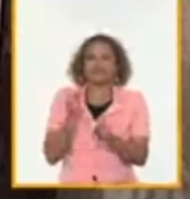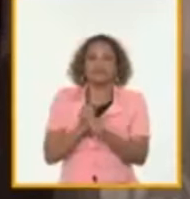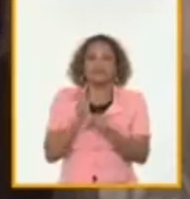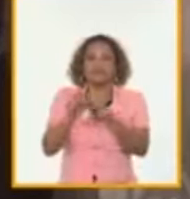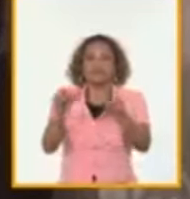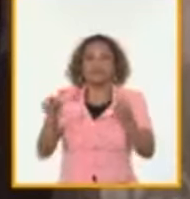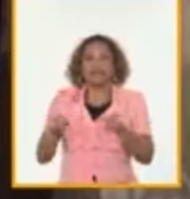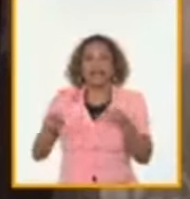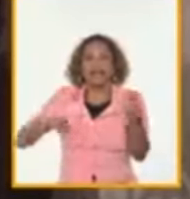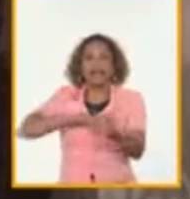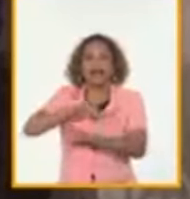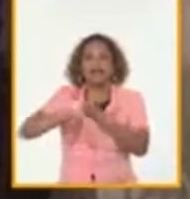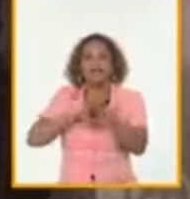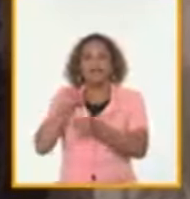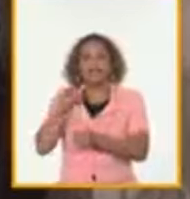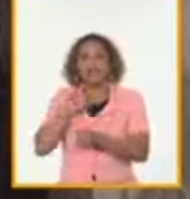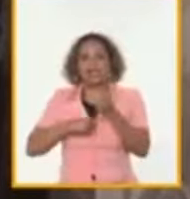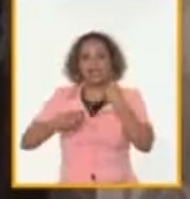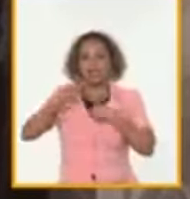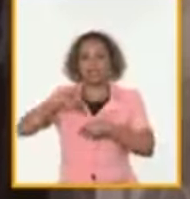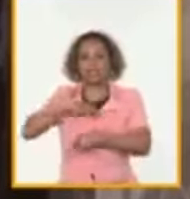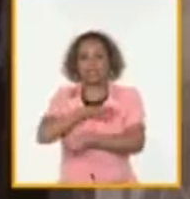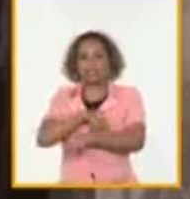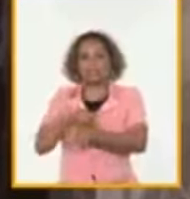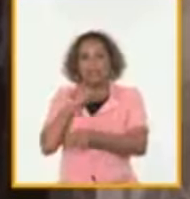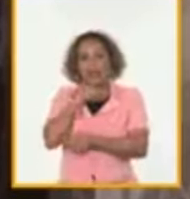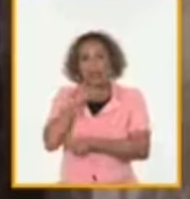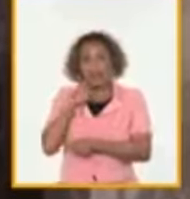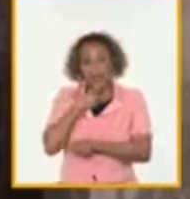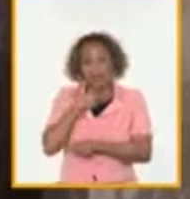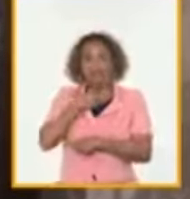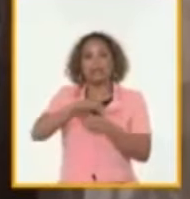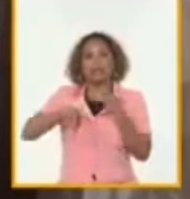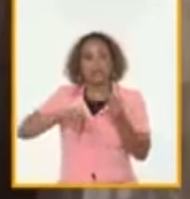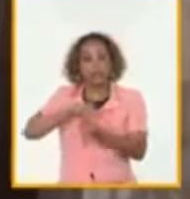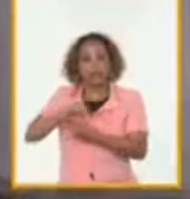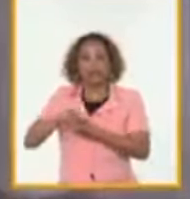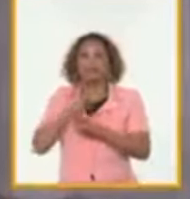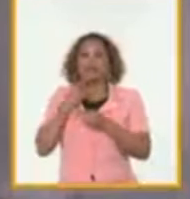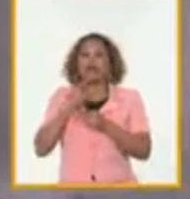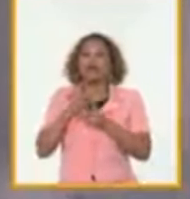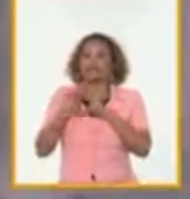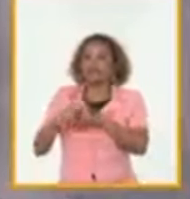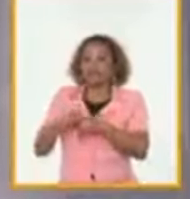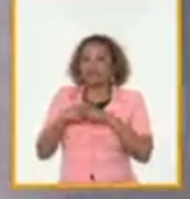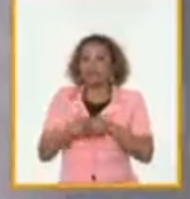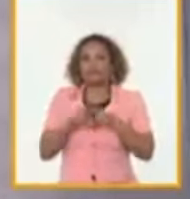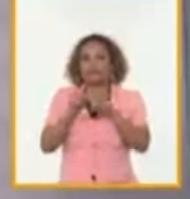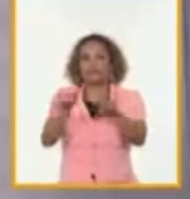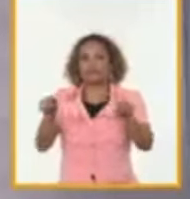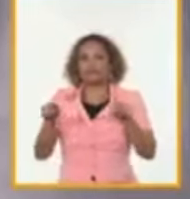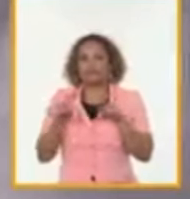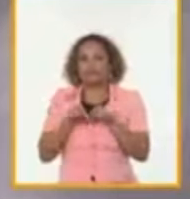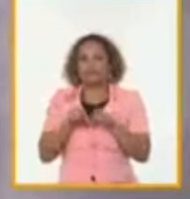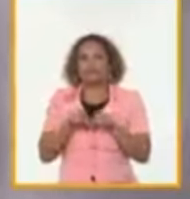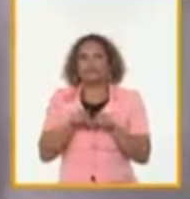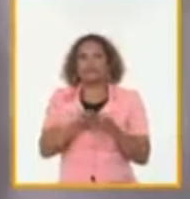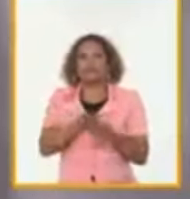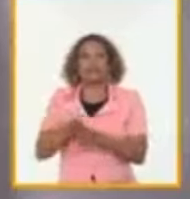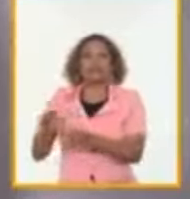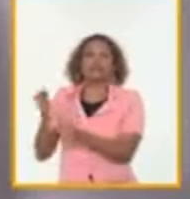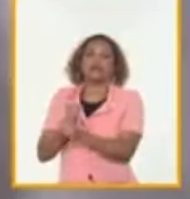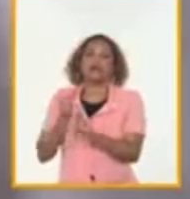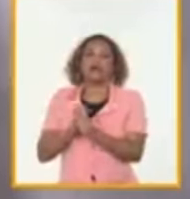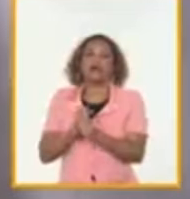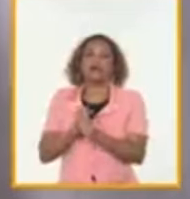hemodiálisis del hospital de caibarién se recuperó totalmente esa sala se ha estado trabajando en hogares de ancianos en